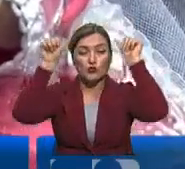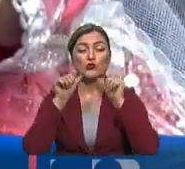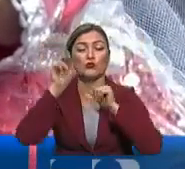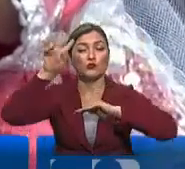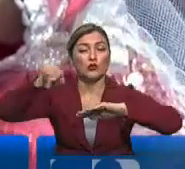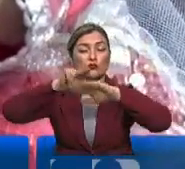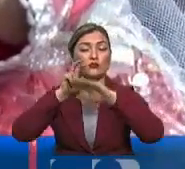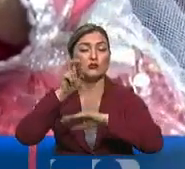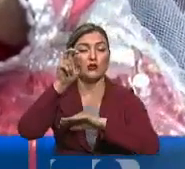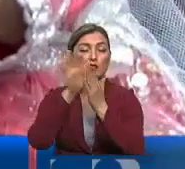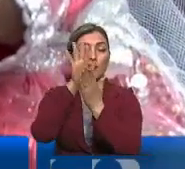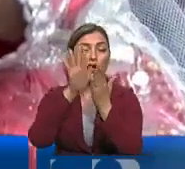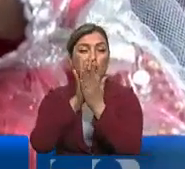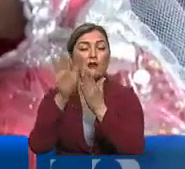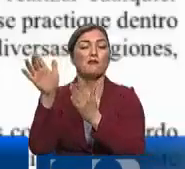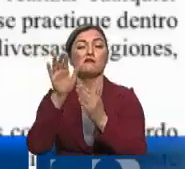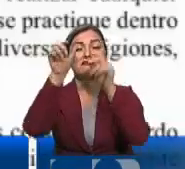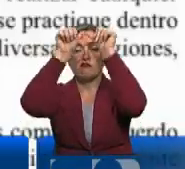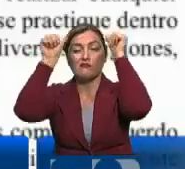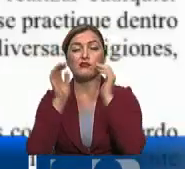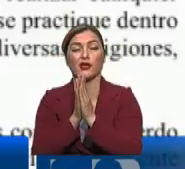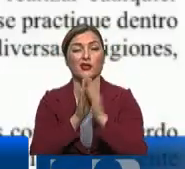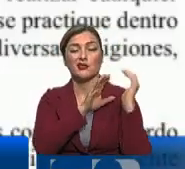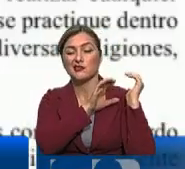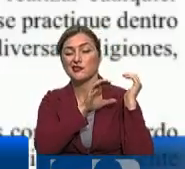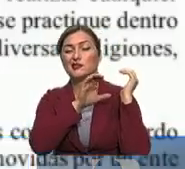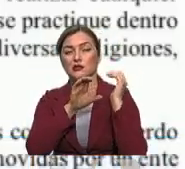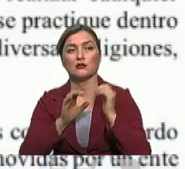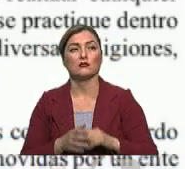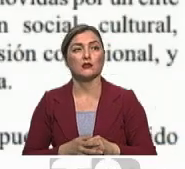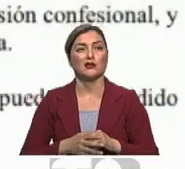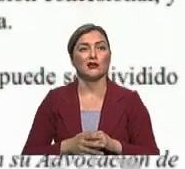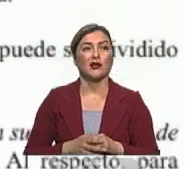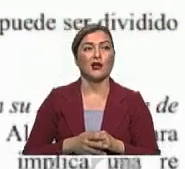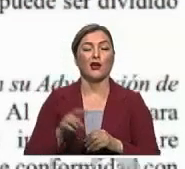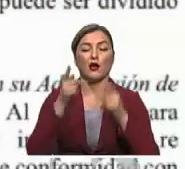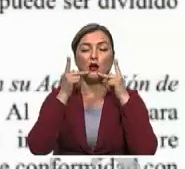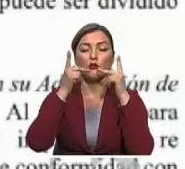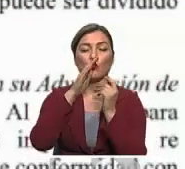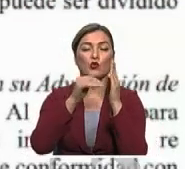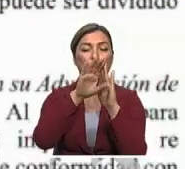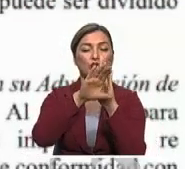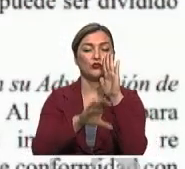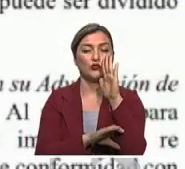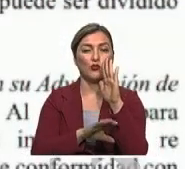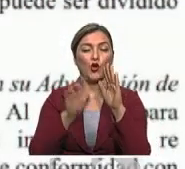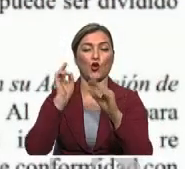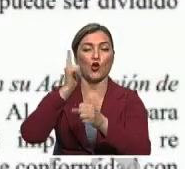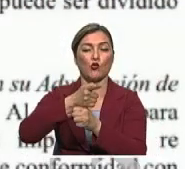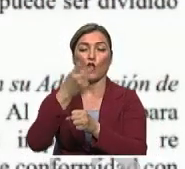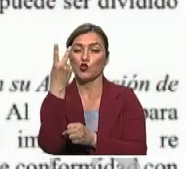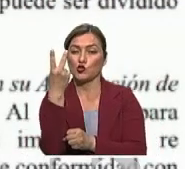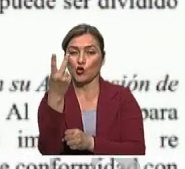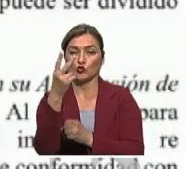nacional a la imagen de la Virgen del Cisne. En esta acción pública de inconstitucionalidad se impugnaron dos disposiciones de